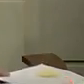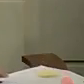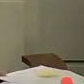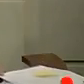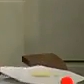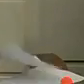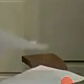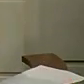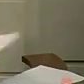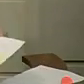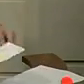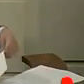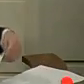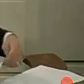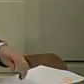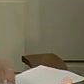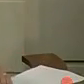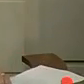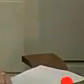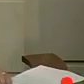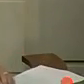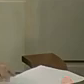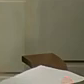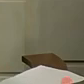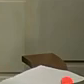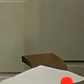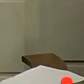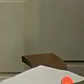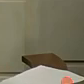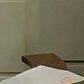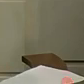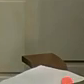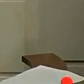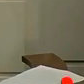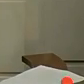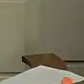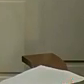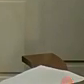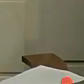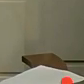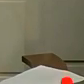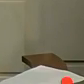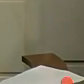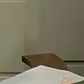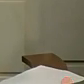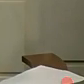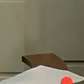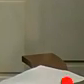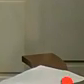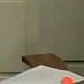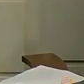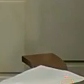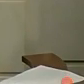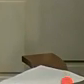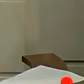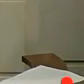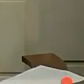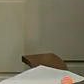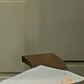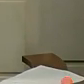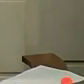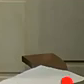jurídica? Que es un tema que tuve en discusión aquí en este Congreso. Es una fórmula que le